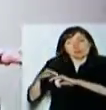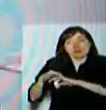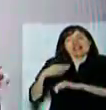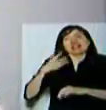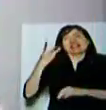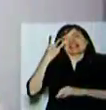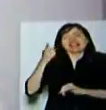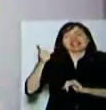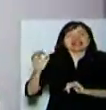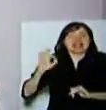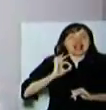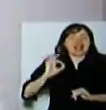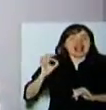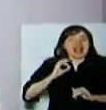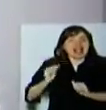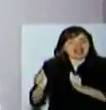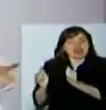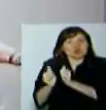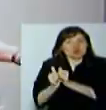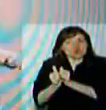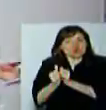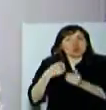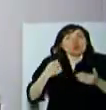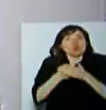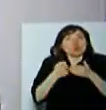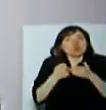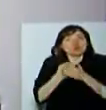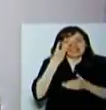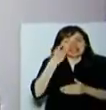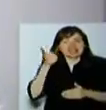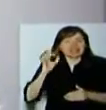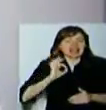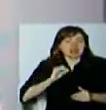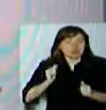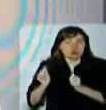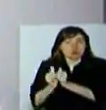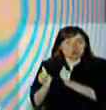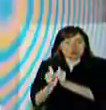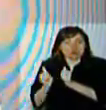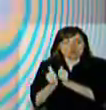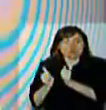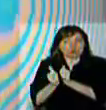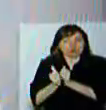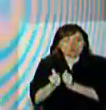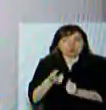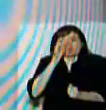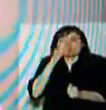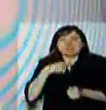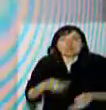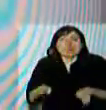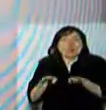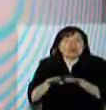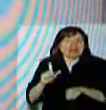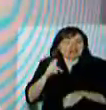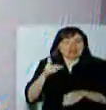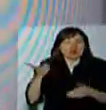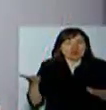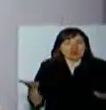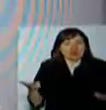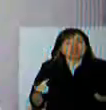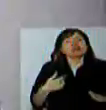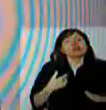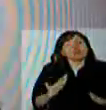36, casi 36 años de militar juntos. Es también algo inigualable. Por eso tal vez me cueste un